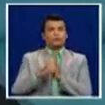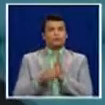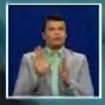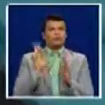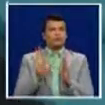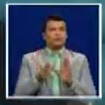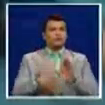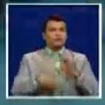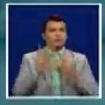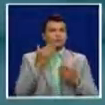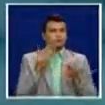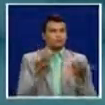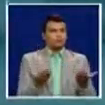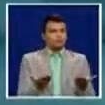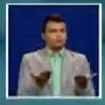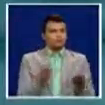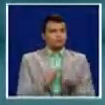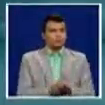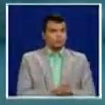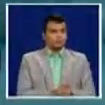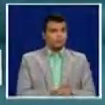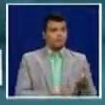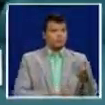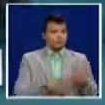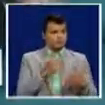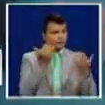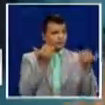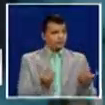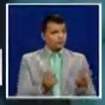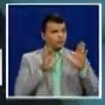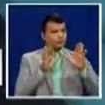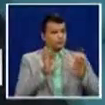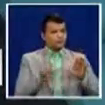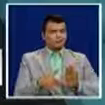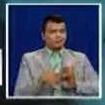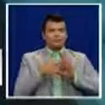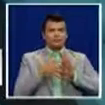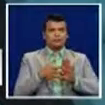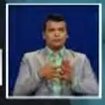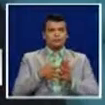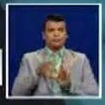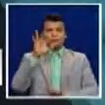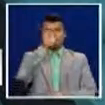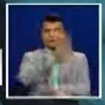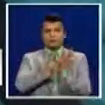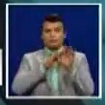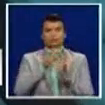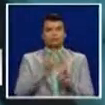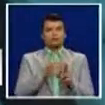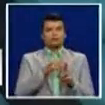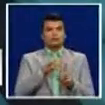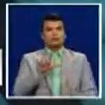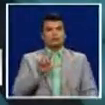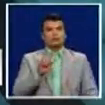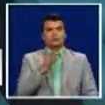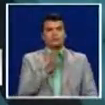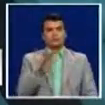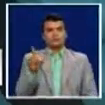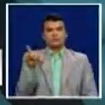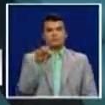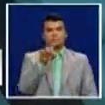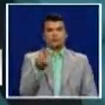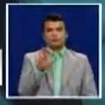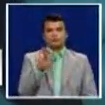que comienza, ¿no? Comienza hoy, sí, comienza señor. Hoy en Telepacífico y que se llama La Siembra. Para hablar de